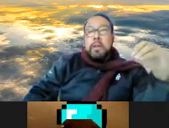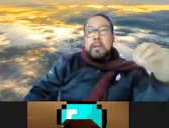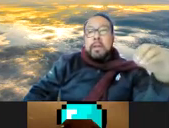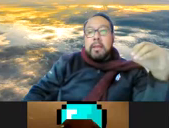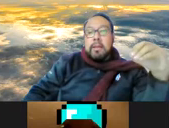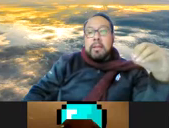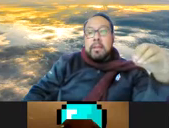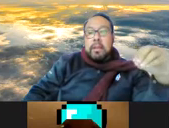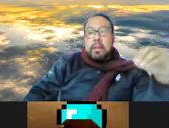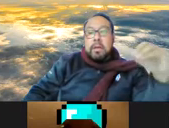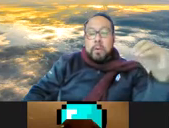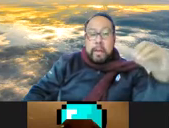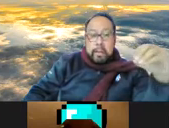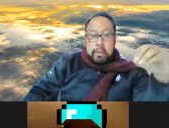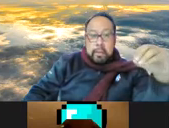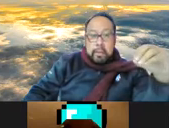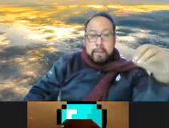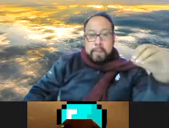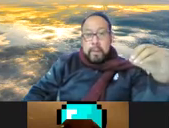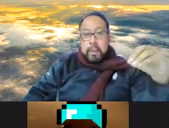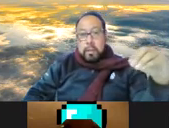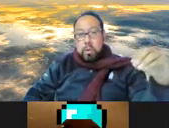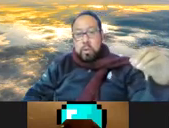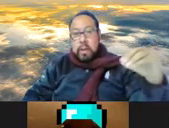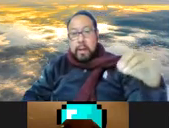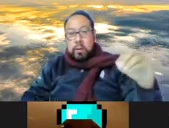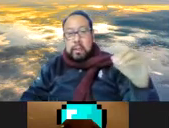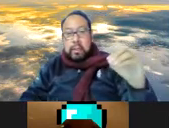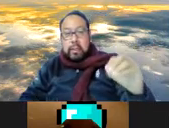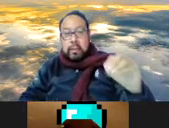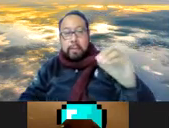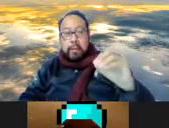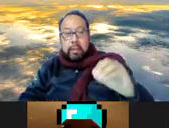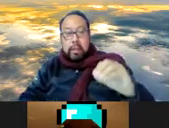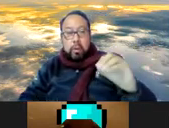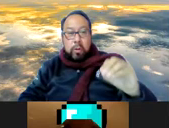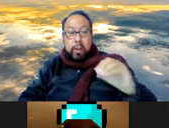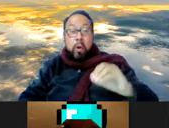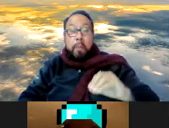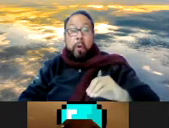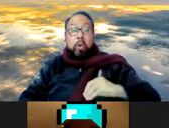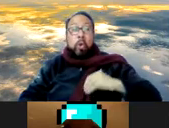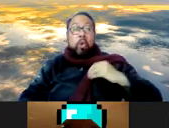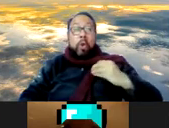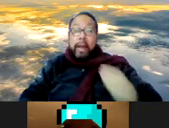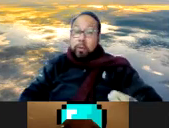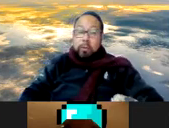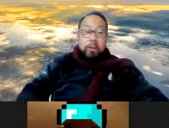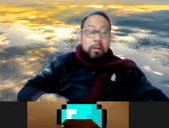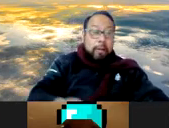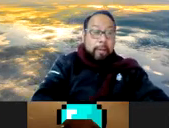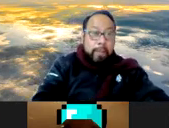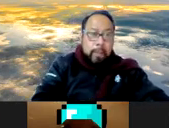las ponencias tienen como base estos trabajos de tesis, de maestría, doctorado o